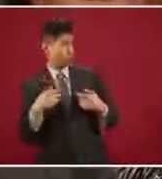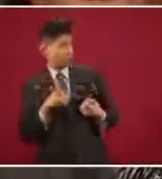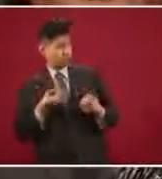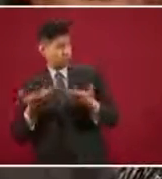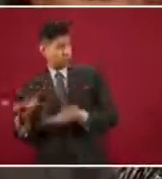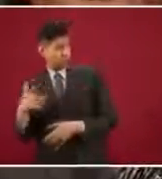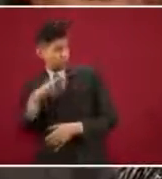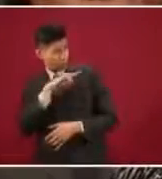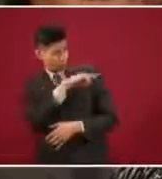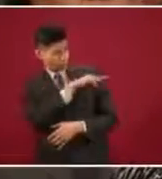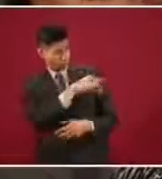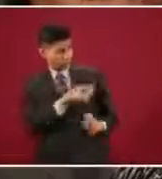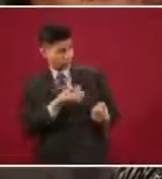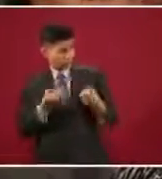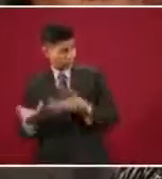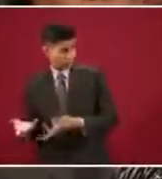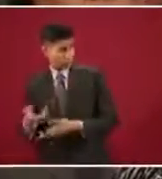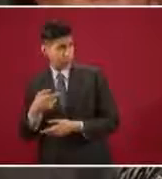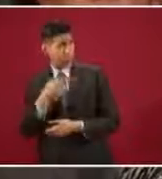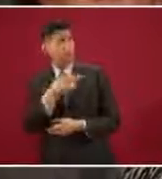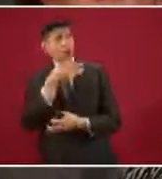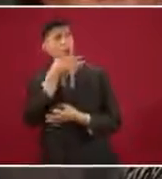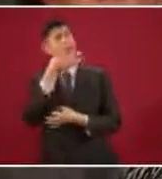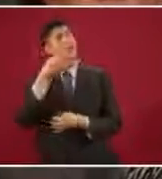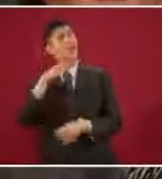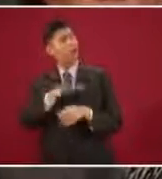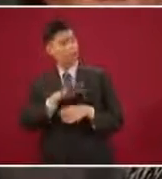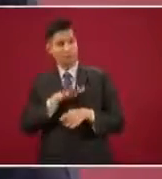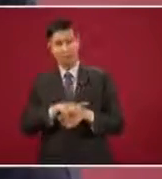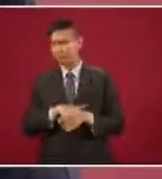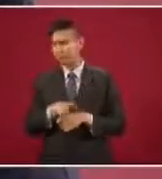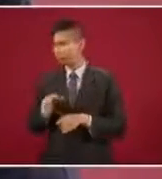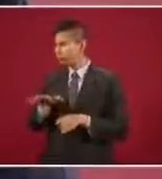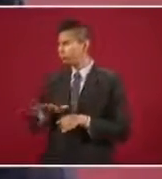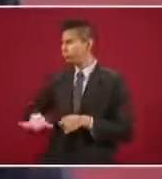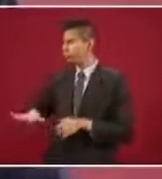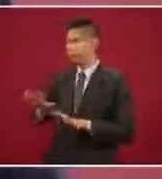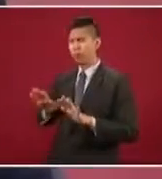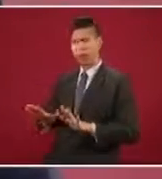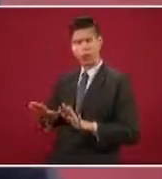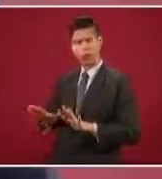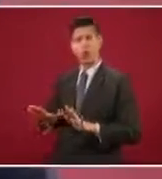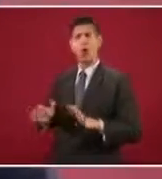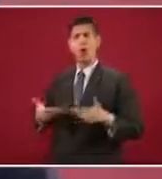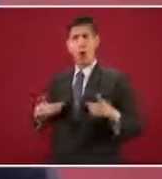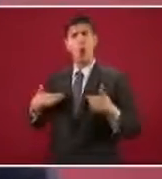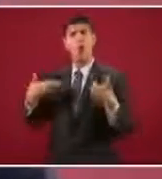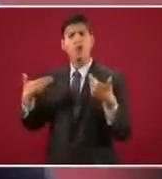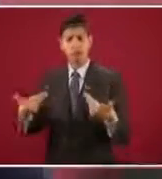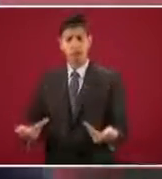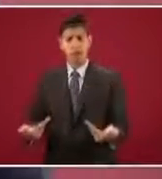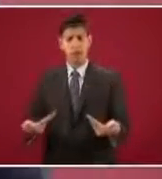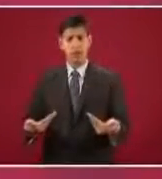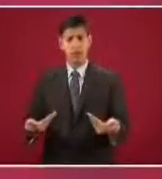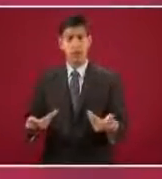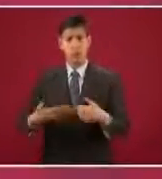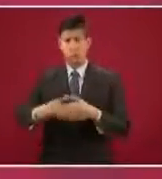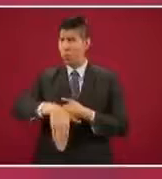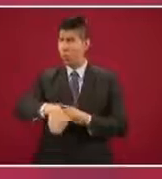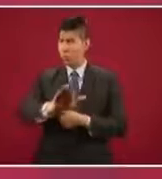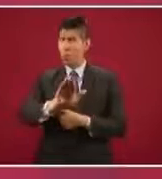darles usted a los ciudadanos? Bueno, que tengan confianza en que esto es para